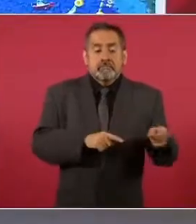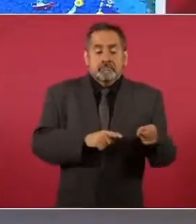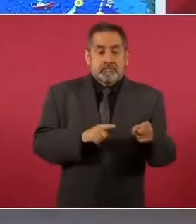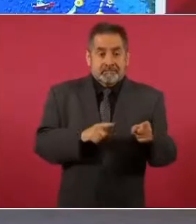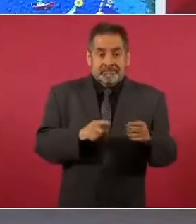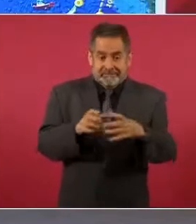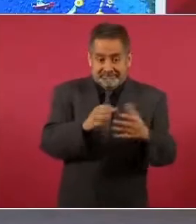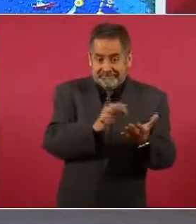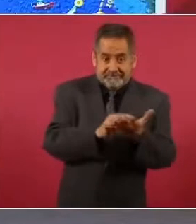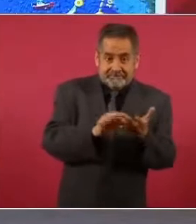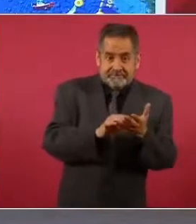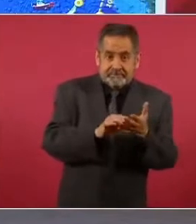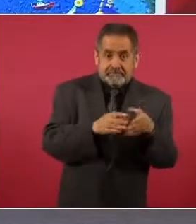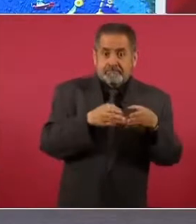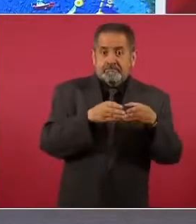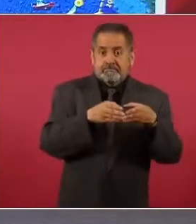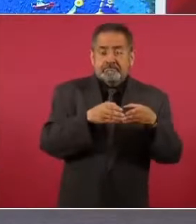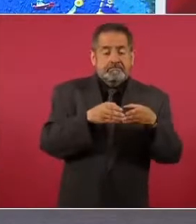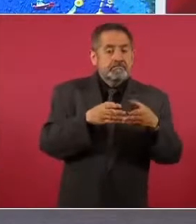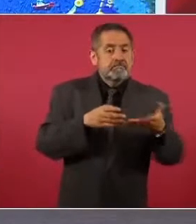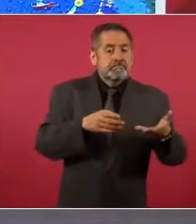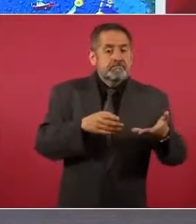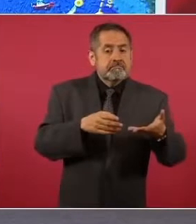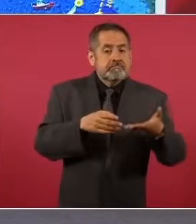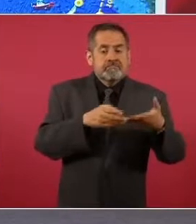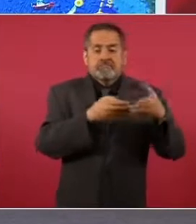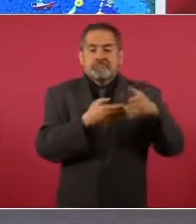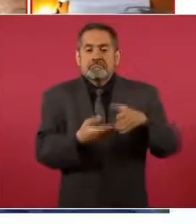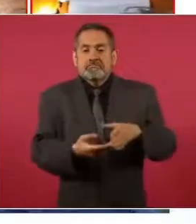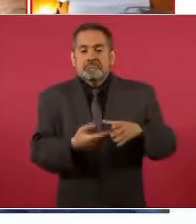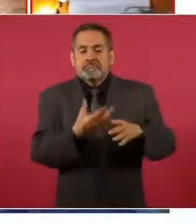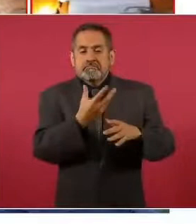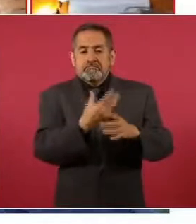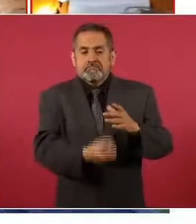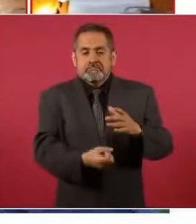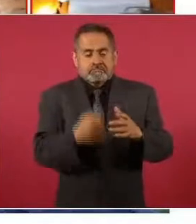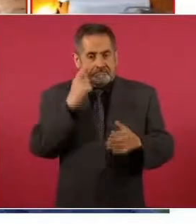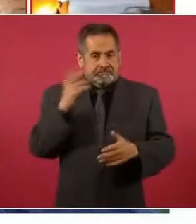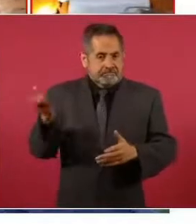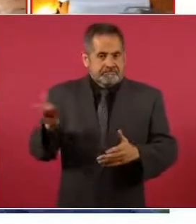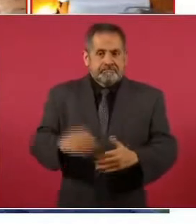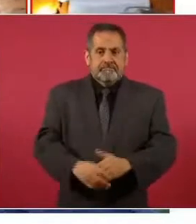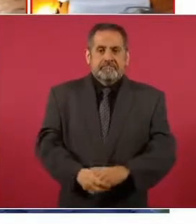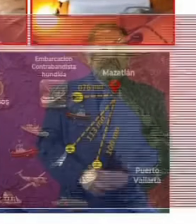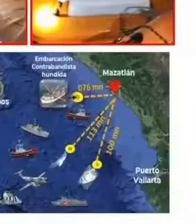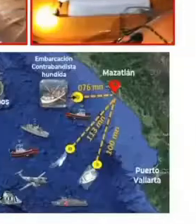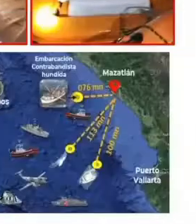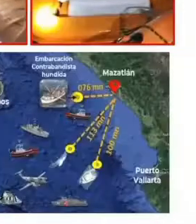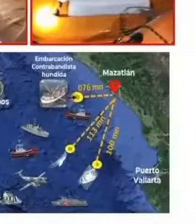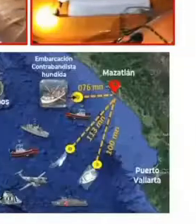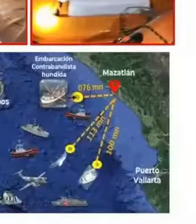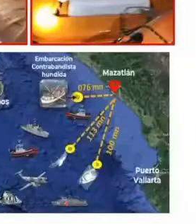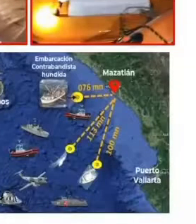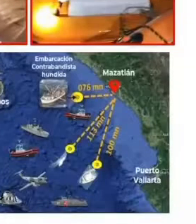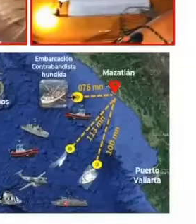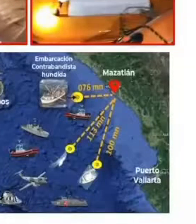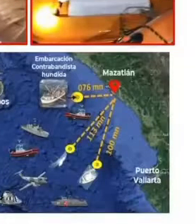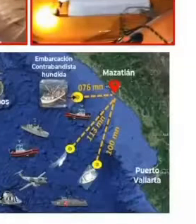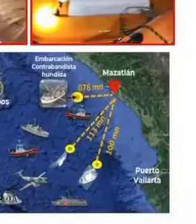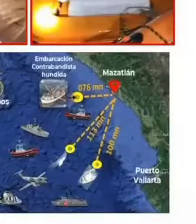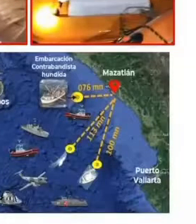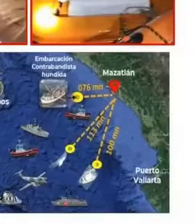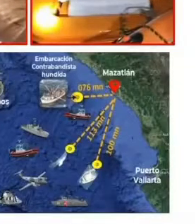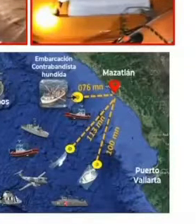sumergieron la embarcación. Una vez que se hicieron las recopilación de los materiales, se pudieron